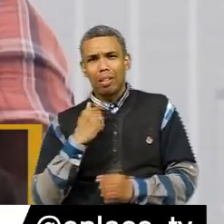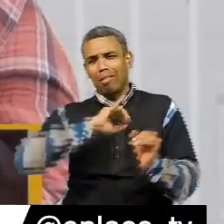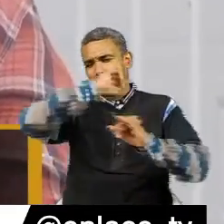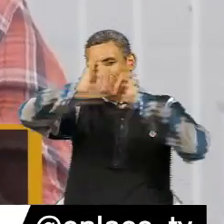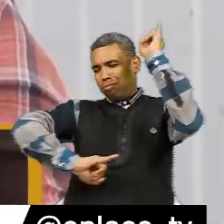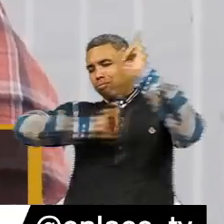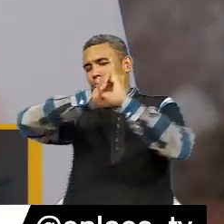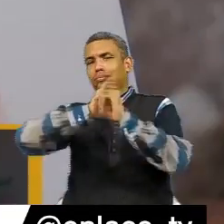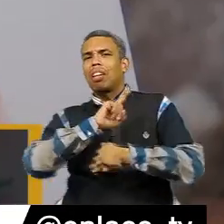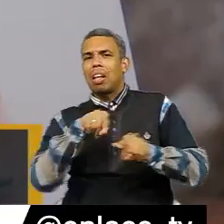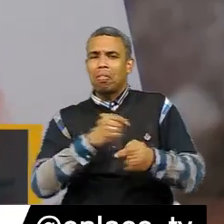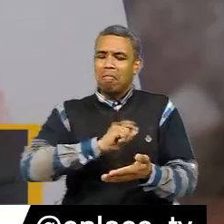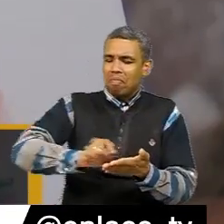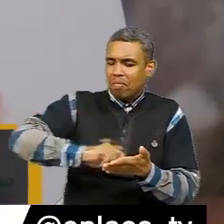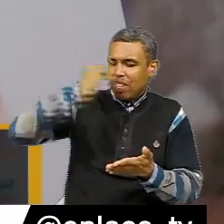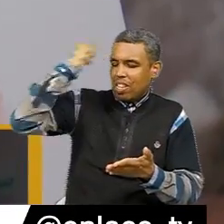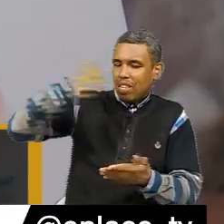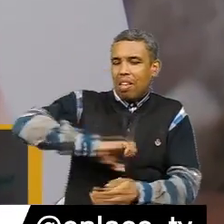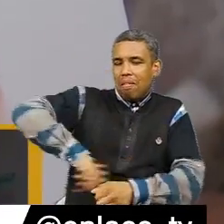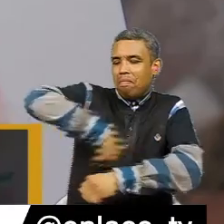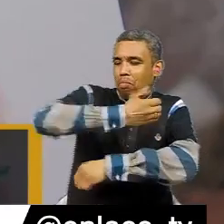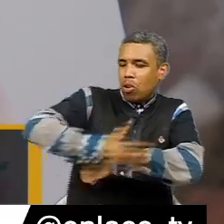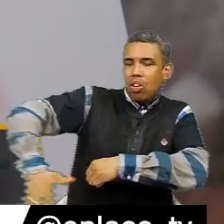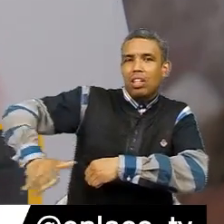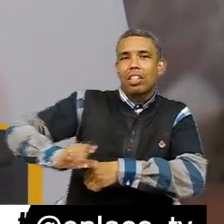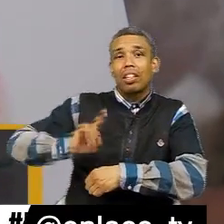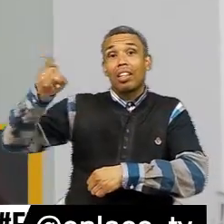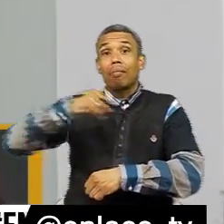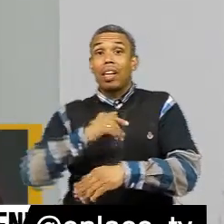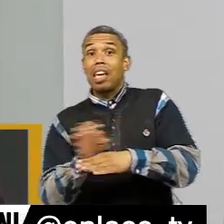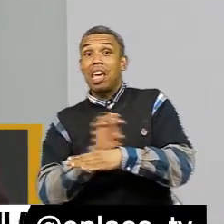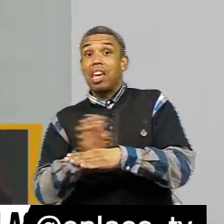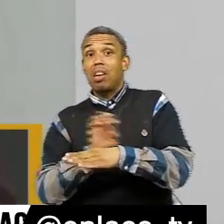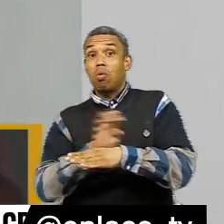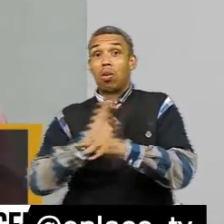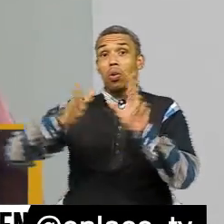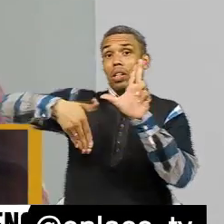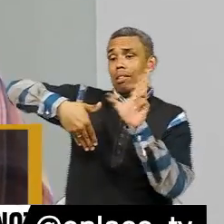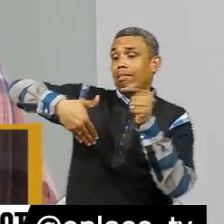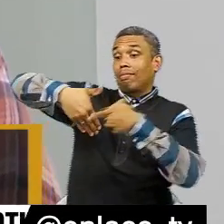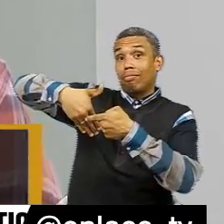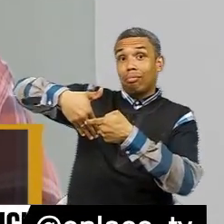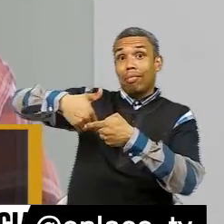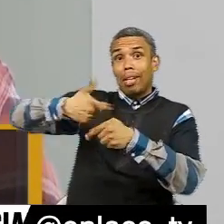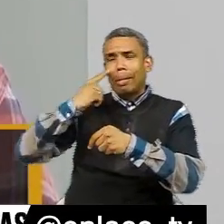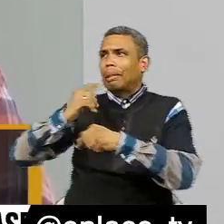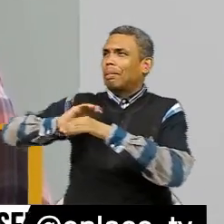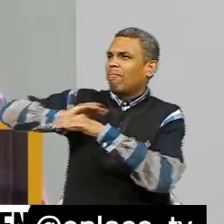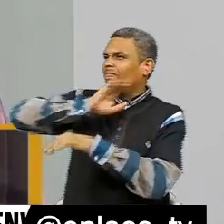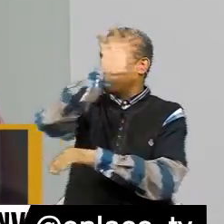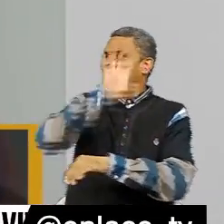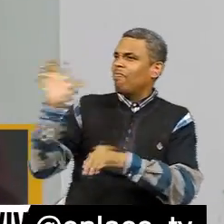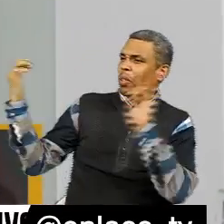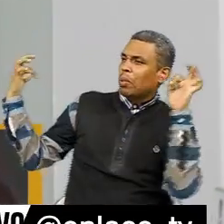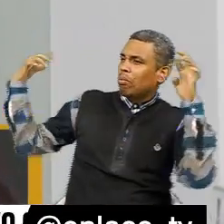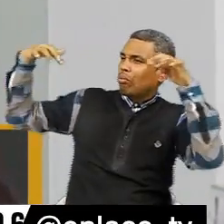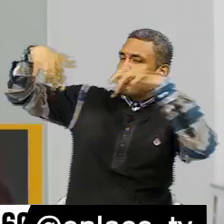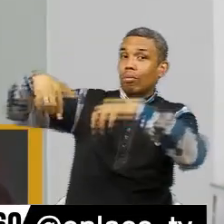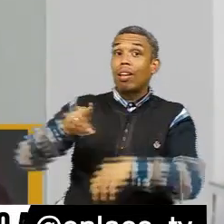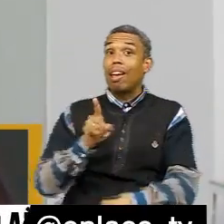de Poetas y Escritores, el cual tendrá lugar en Manta, Ecuador. Porque una persona como yo, que apenas está comenzando este proceso de la literatura,